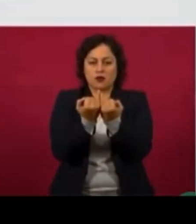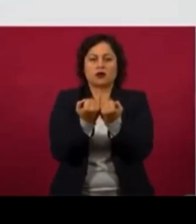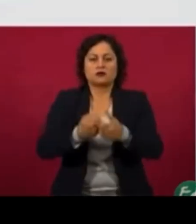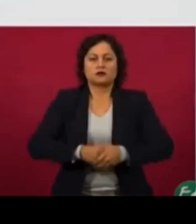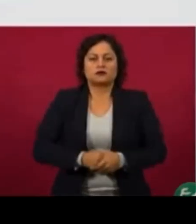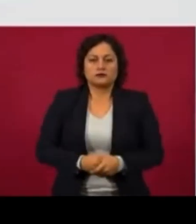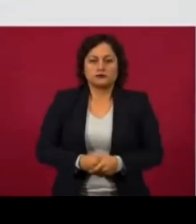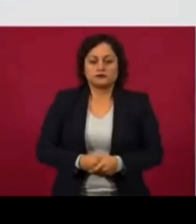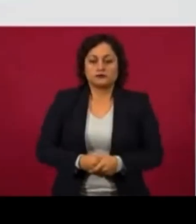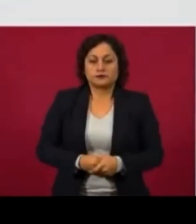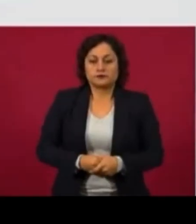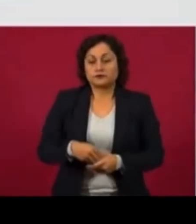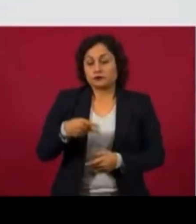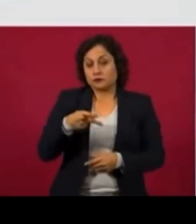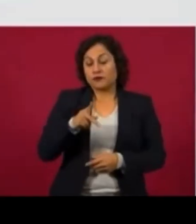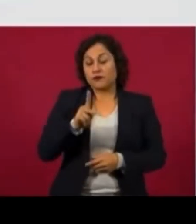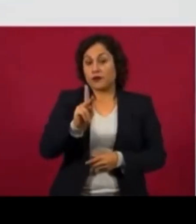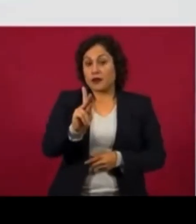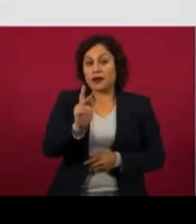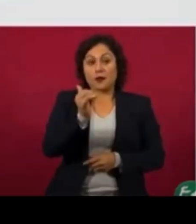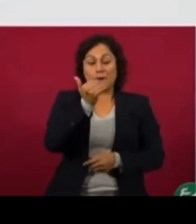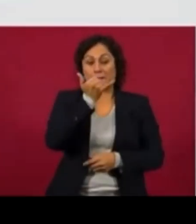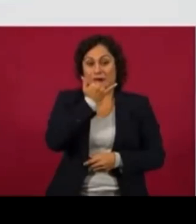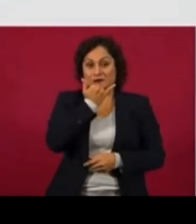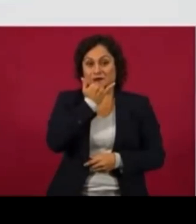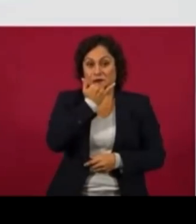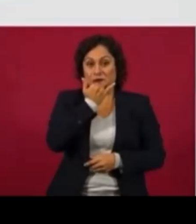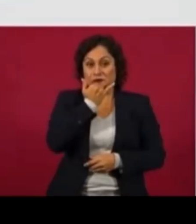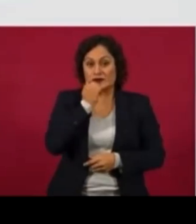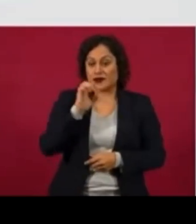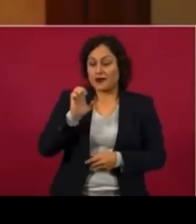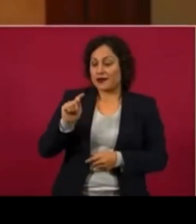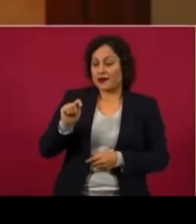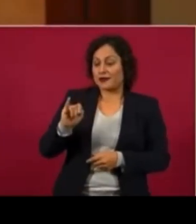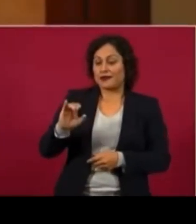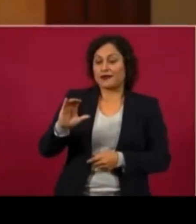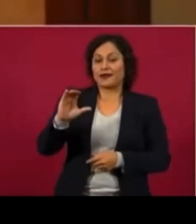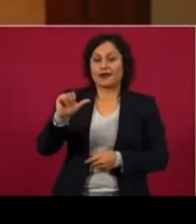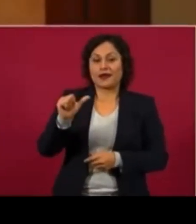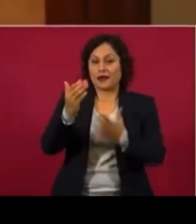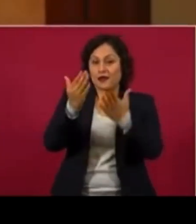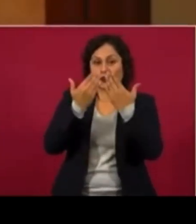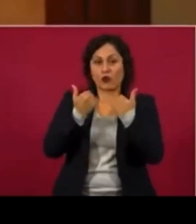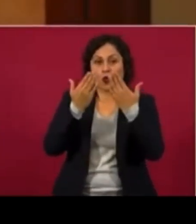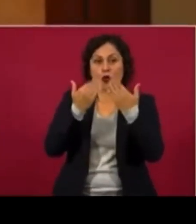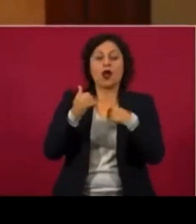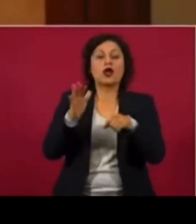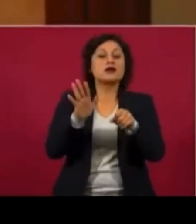Sin embargo, no es ético ni honesto usar fondos